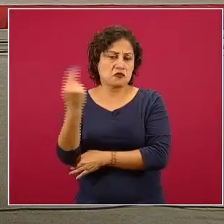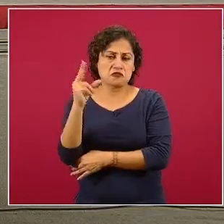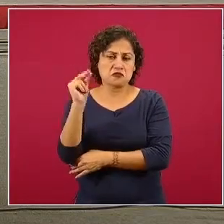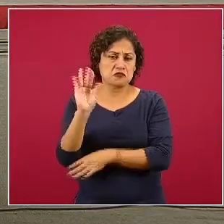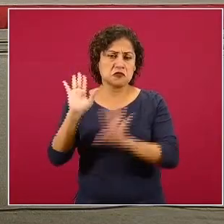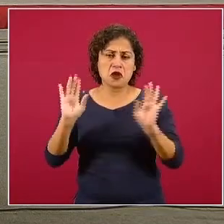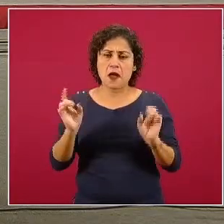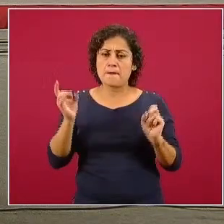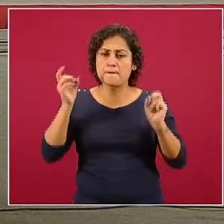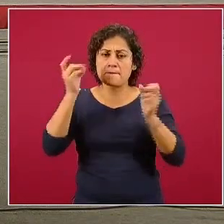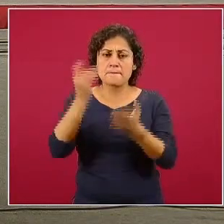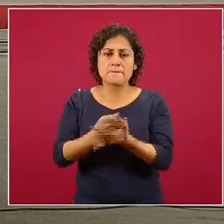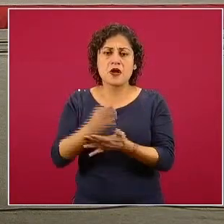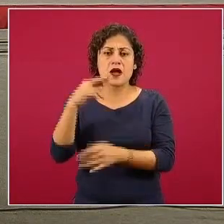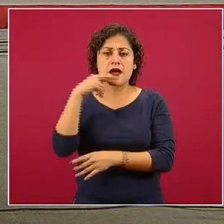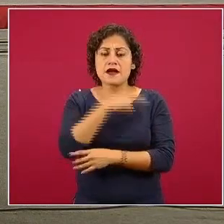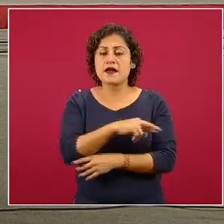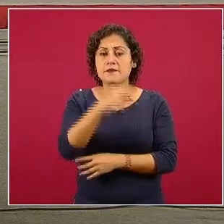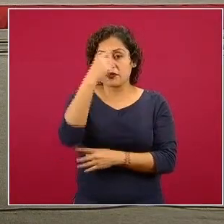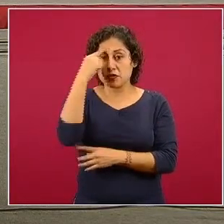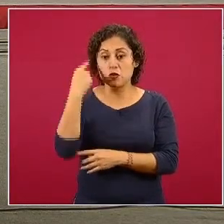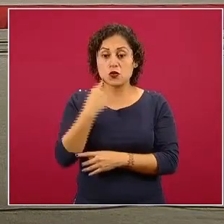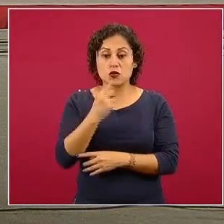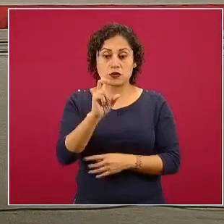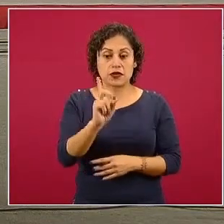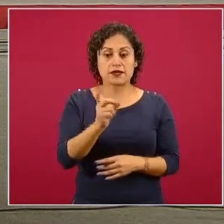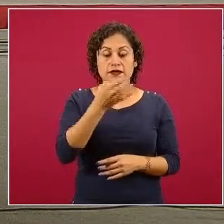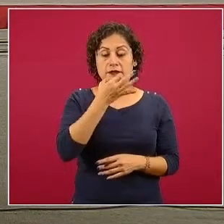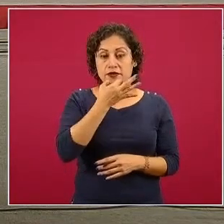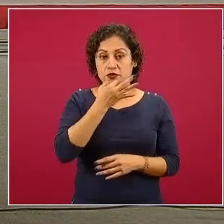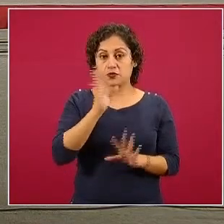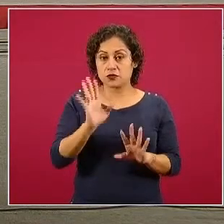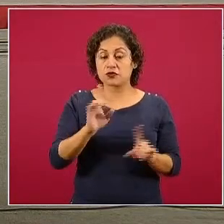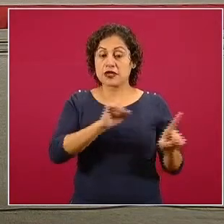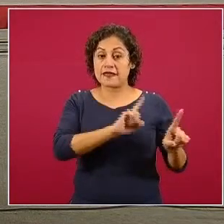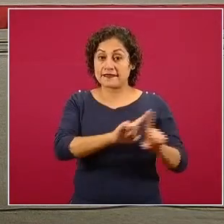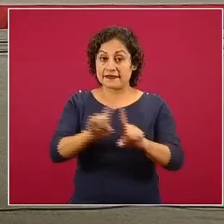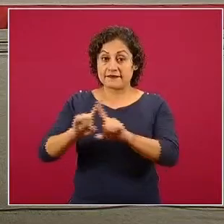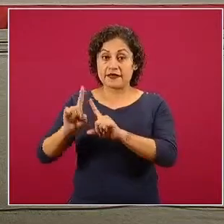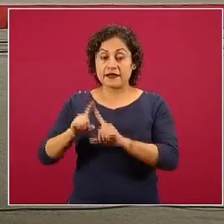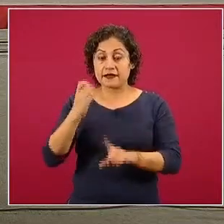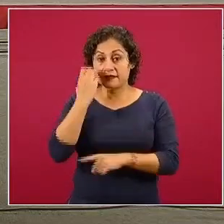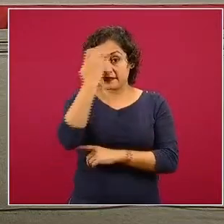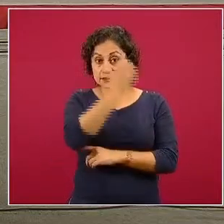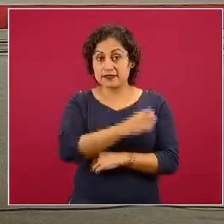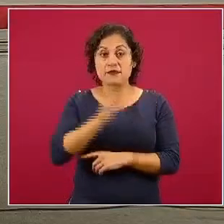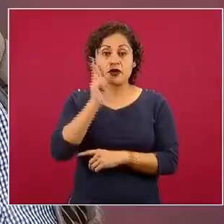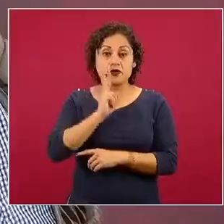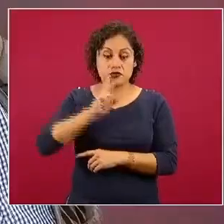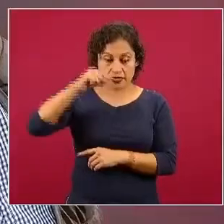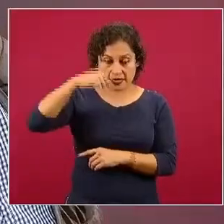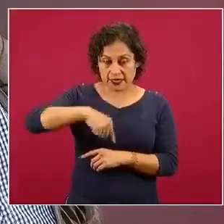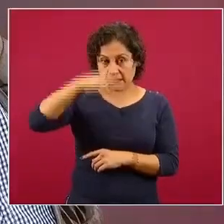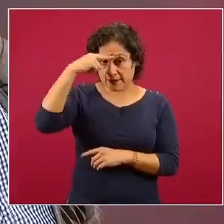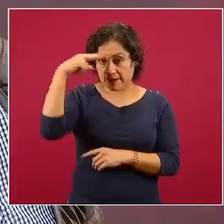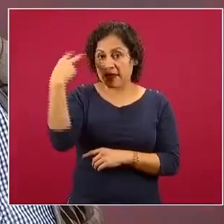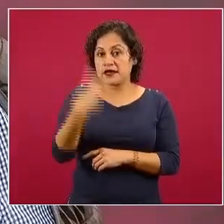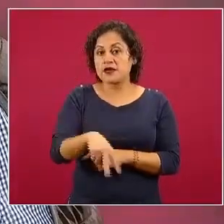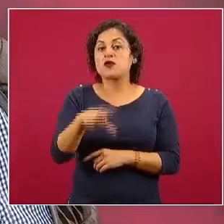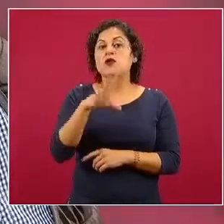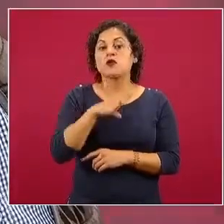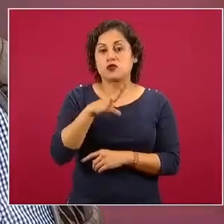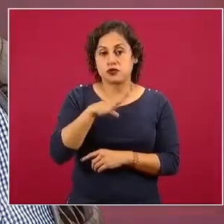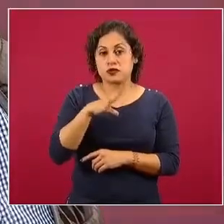misma unidad. La gran mayoría de muestras que actualmente se toman en México provienen de